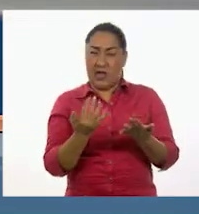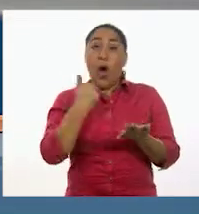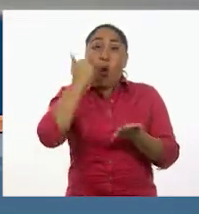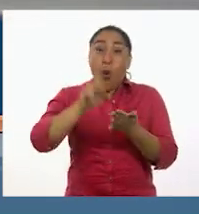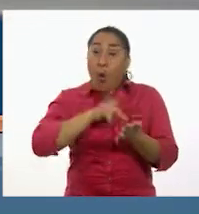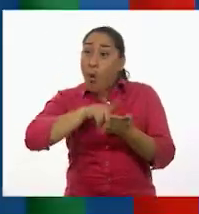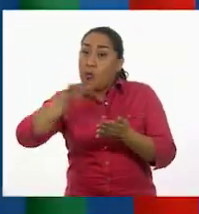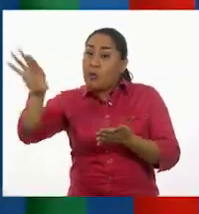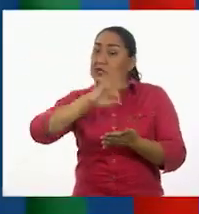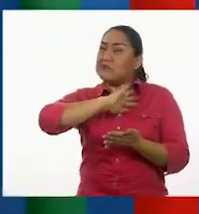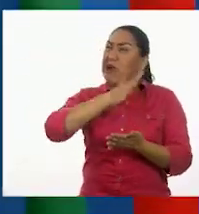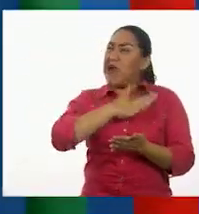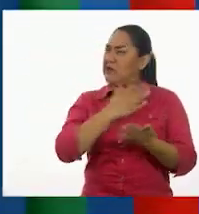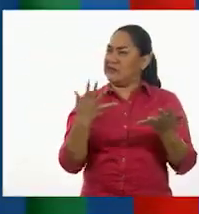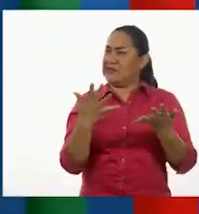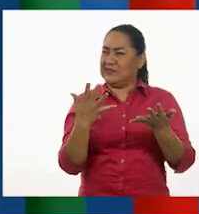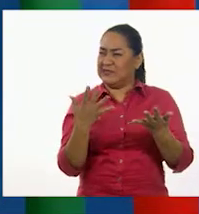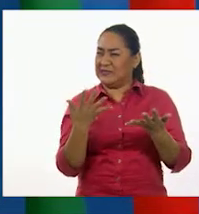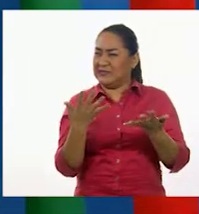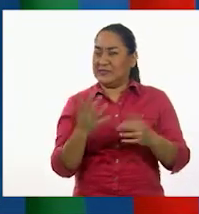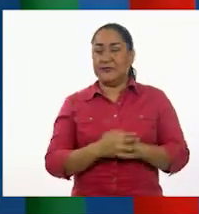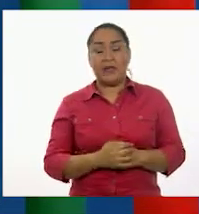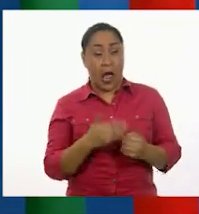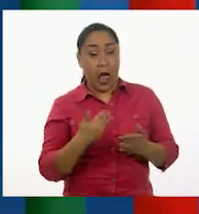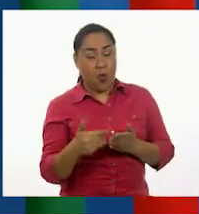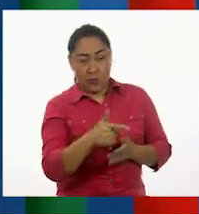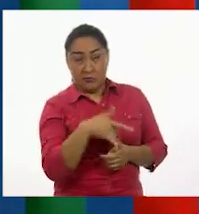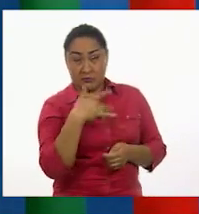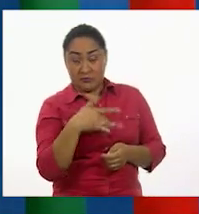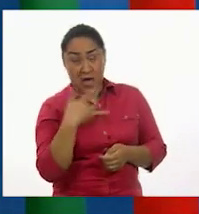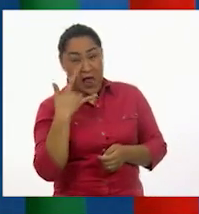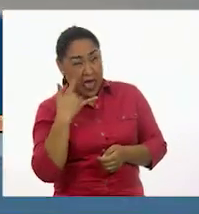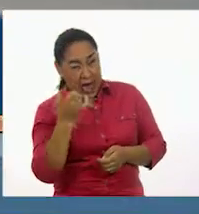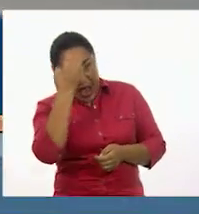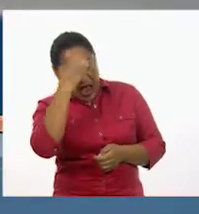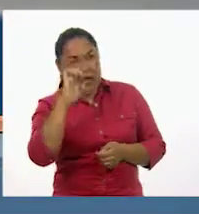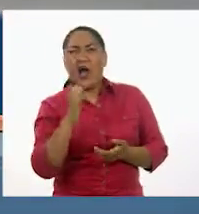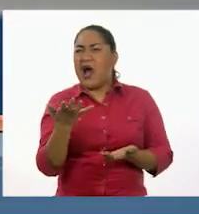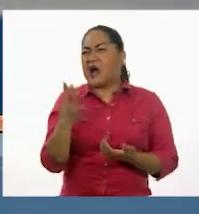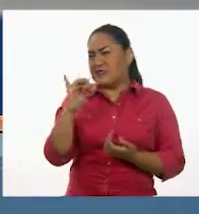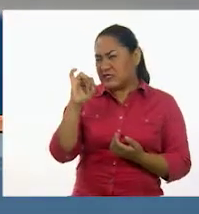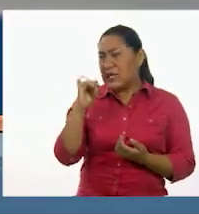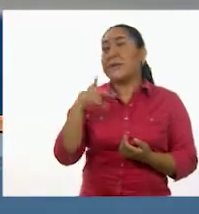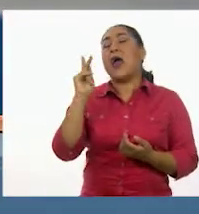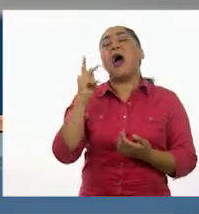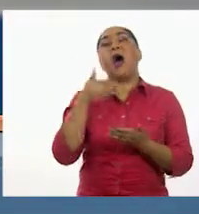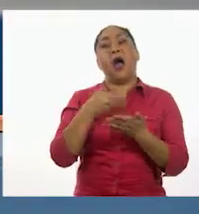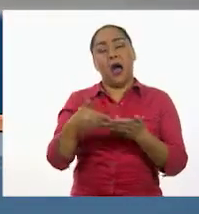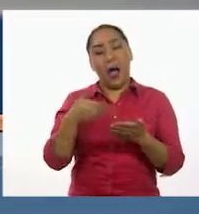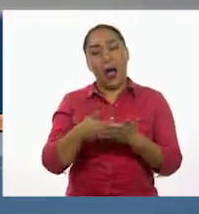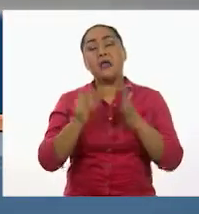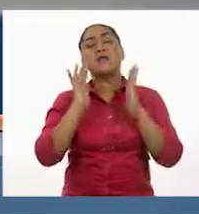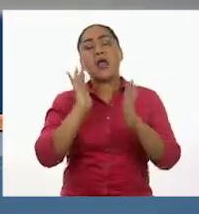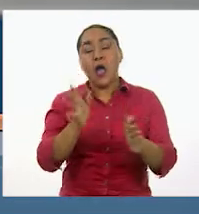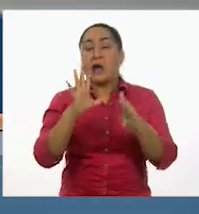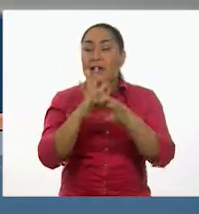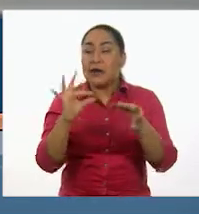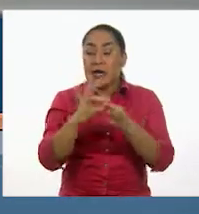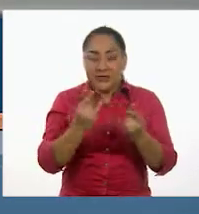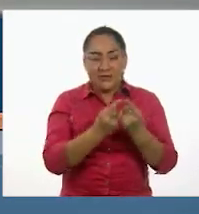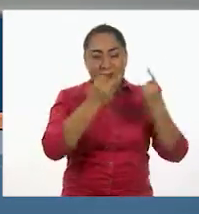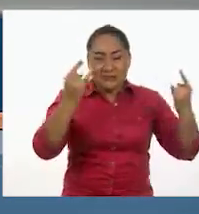mismo. ¿Y ahora ya no te extraña? Oh, no, por supuesto que sí, pero ya me estoy acostumbrando a que en la historia